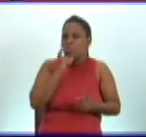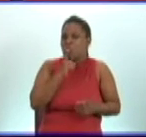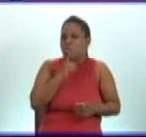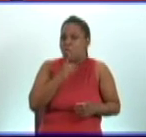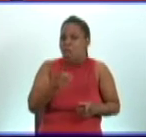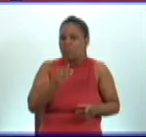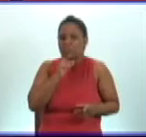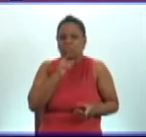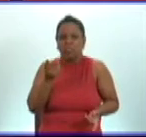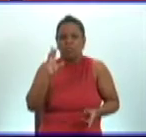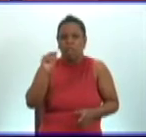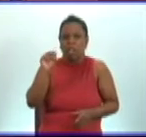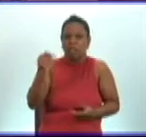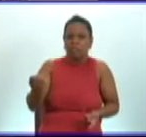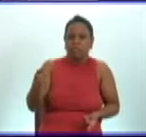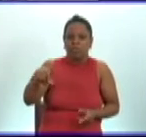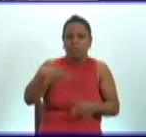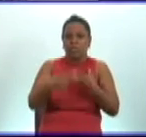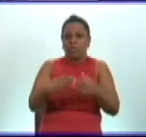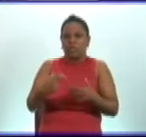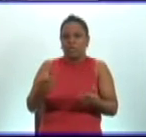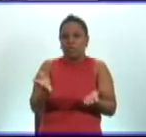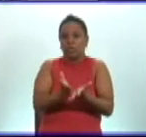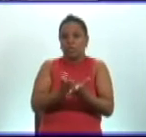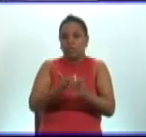acusando a estos jóvenes estudiantes. Observemos.